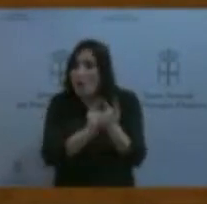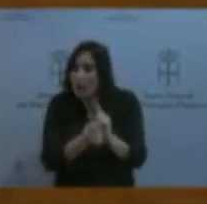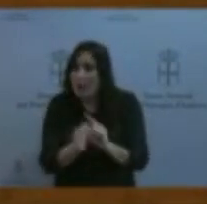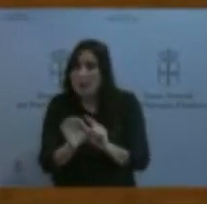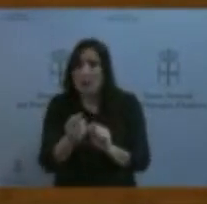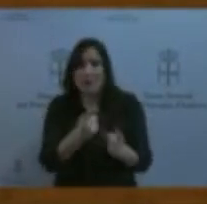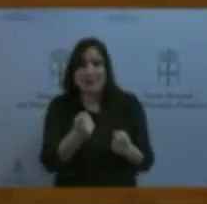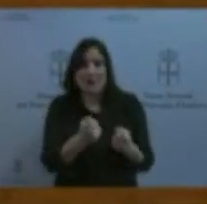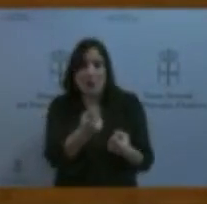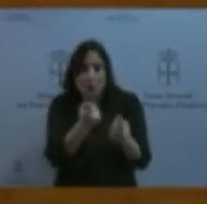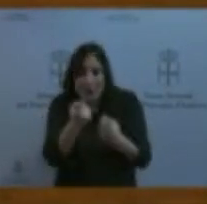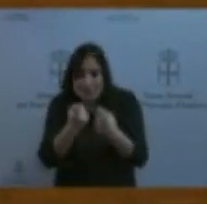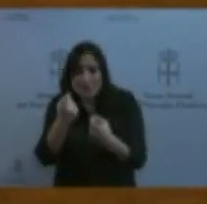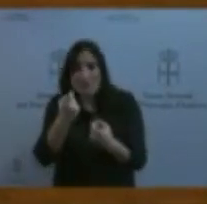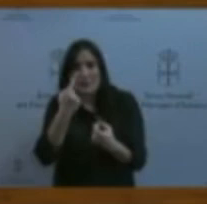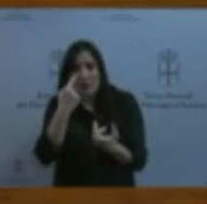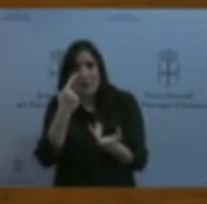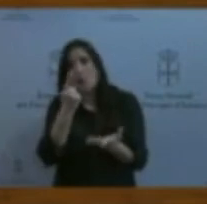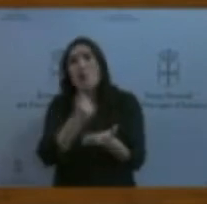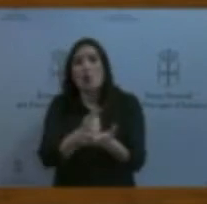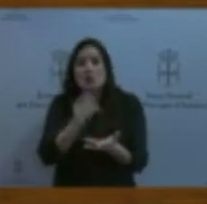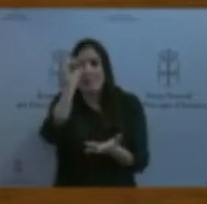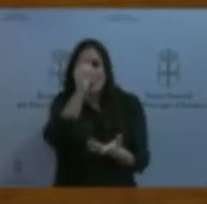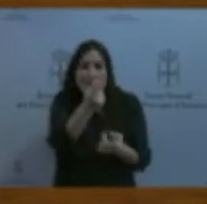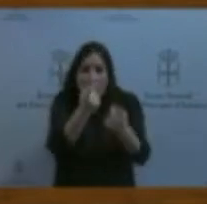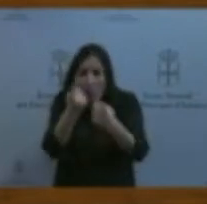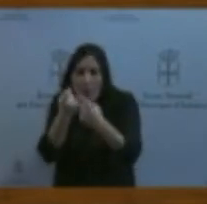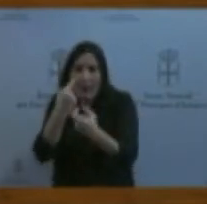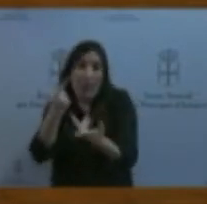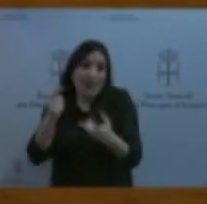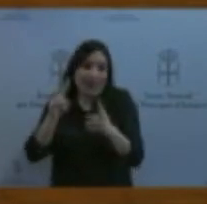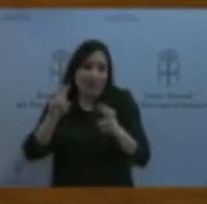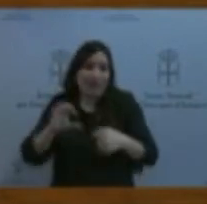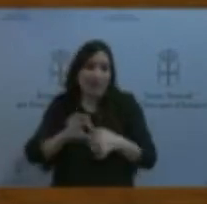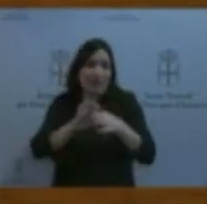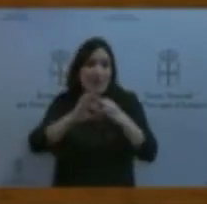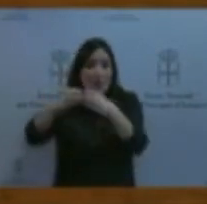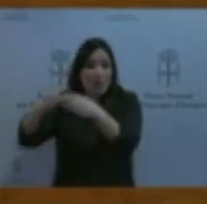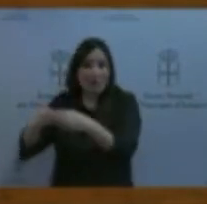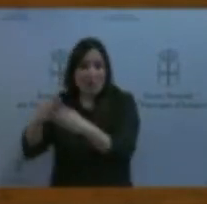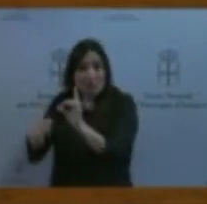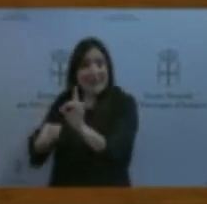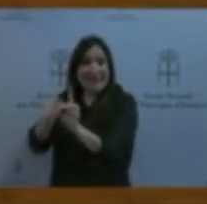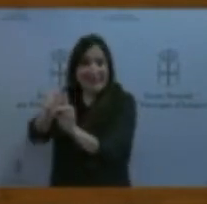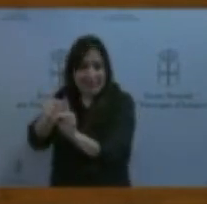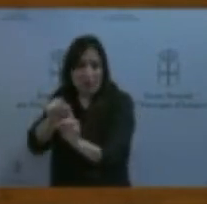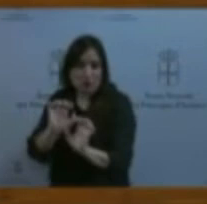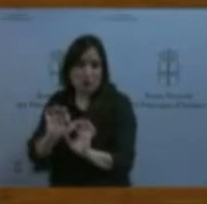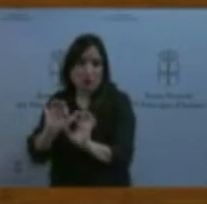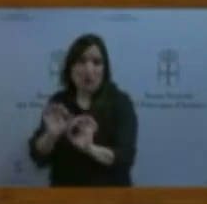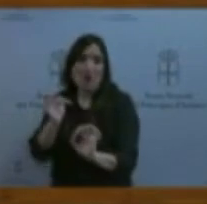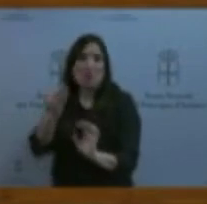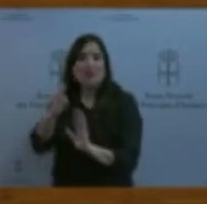ronda de opiniones al respecto de los colectivos a los que van dirigidos y las condiciones económicas y laborales que se les